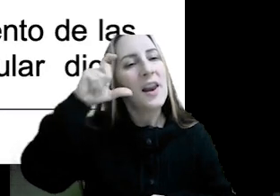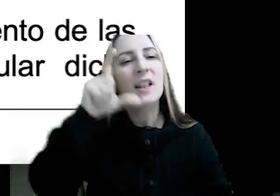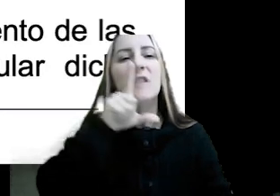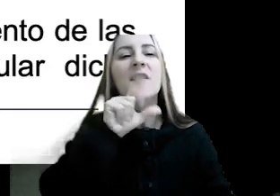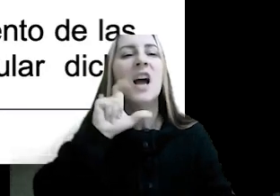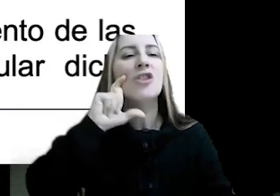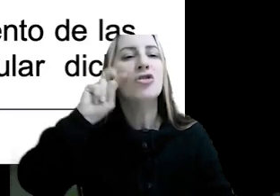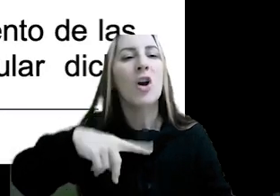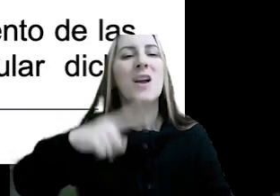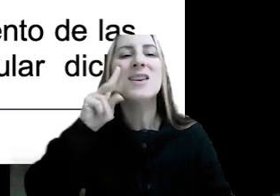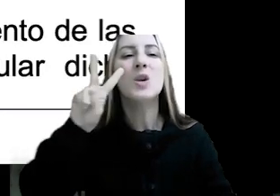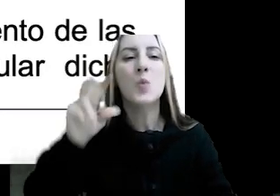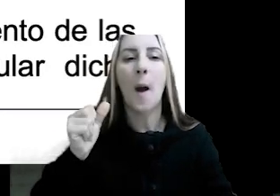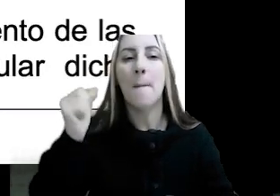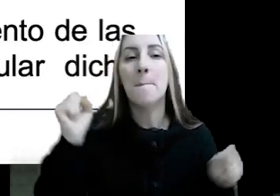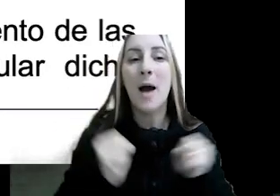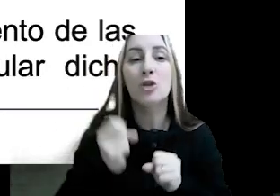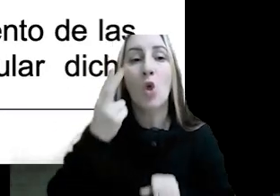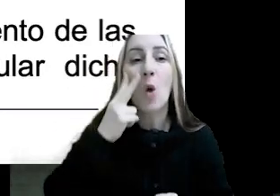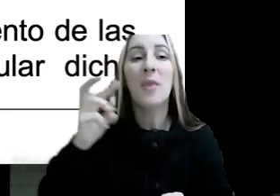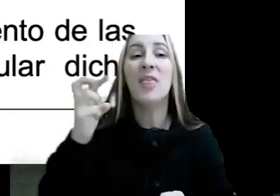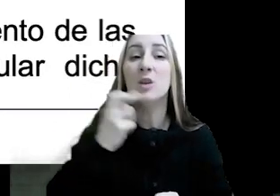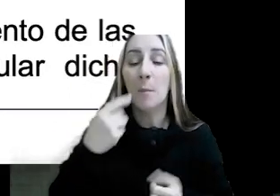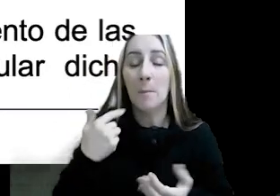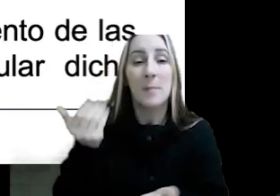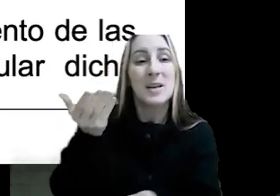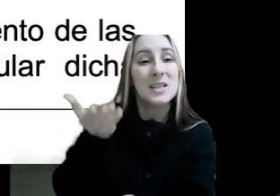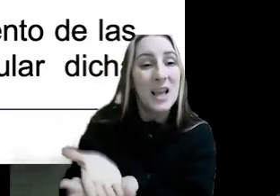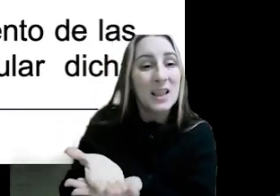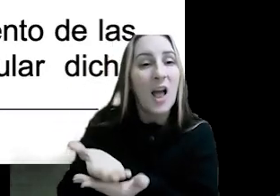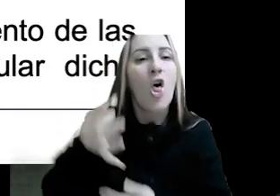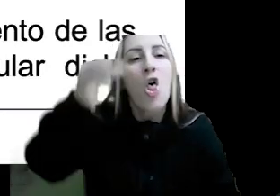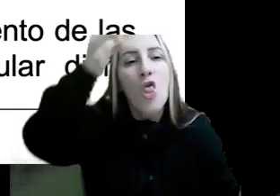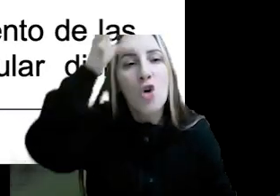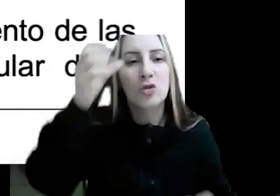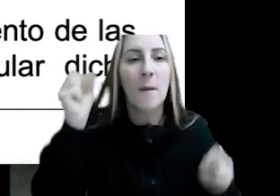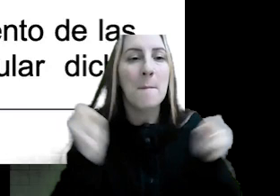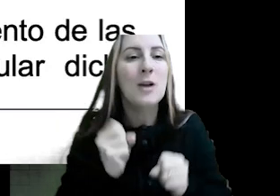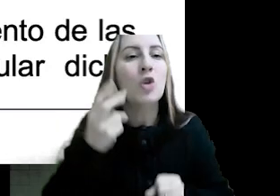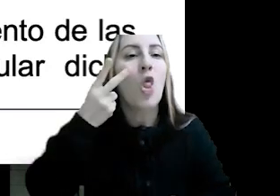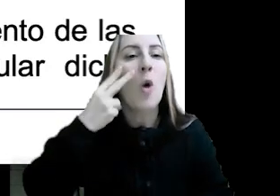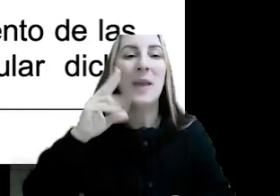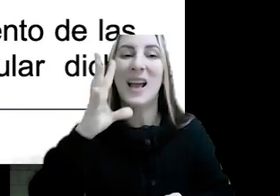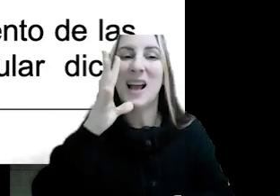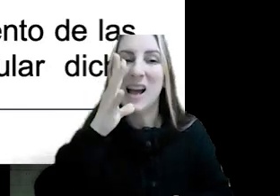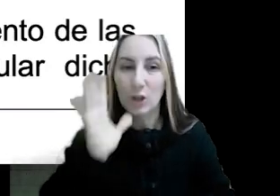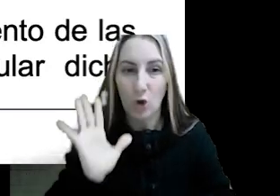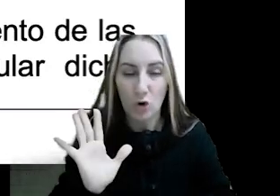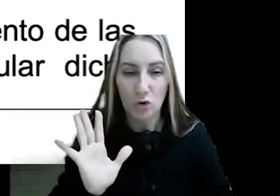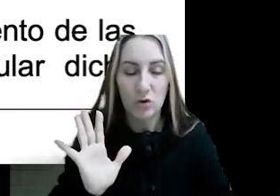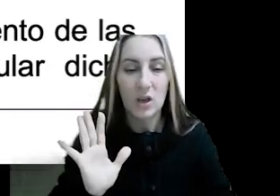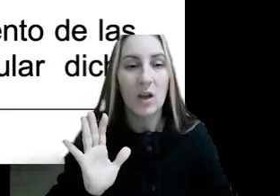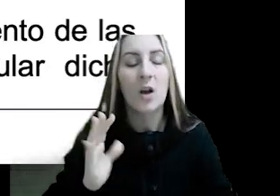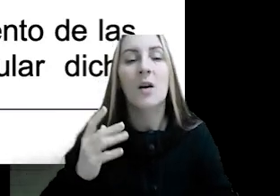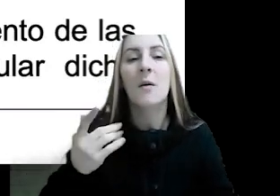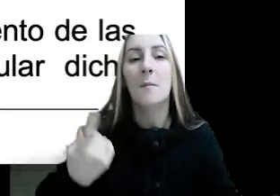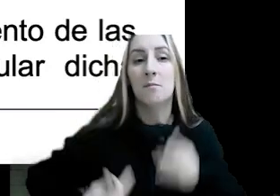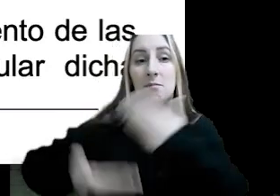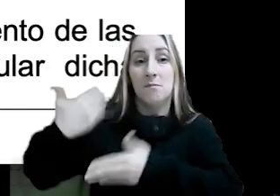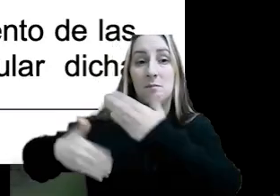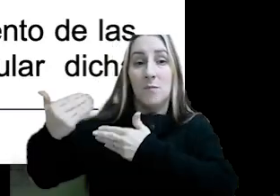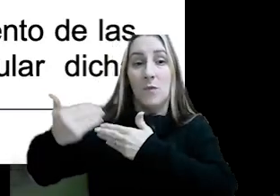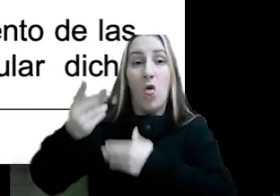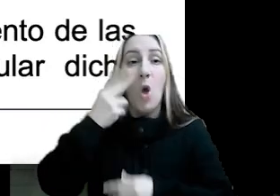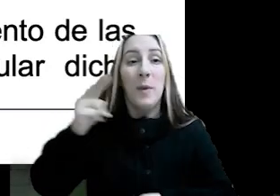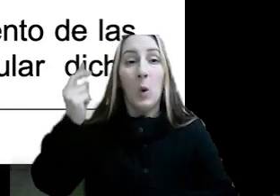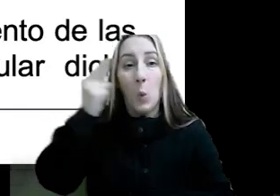de mayo del 2019. ¿Cuándo la presenta? La presenta el 12 de mayo del 2014. El origen es mayo del 2009, pero